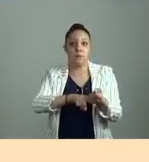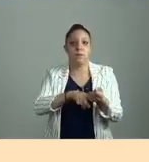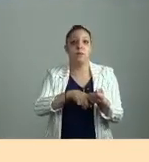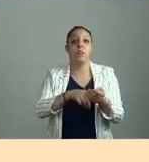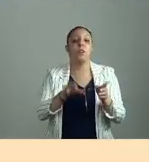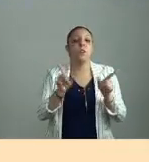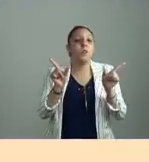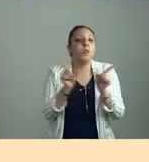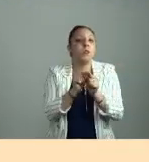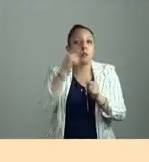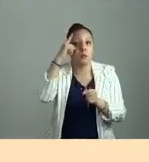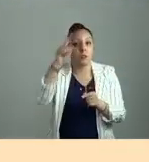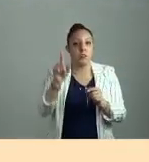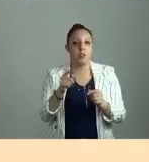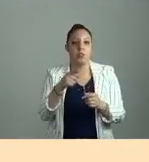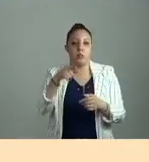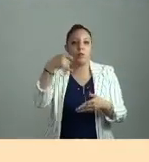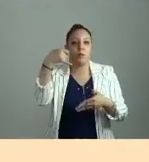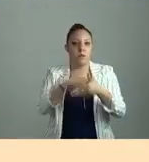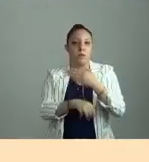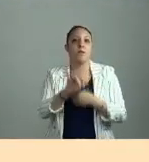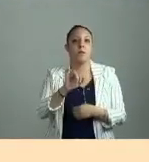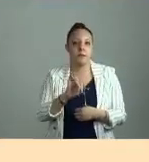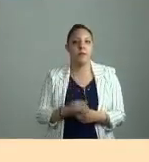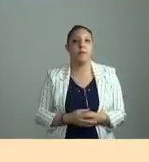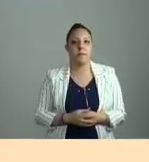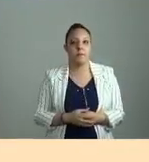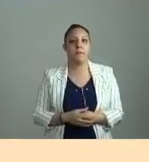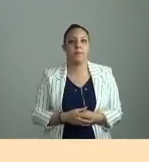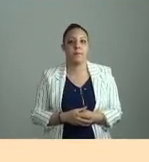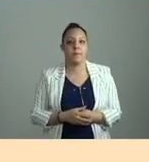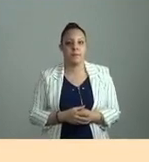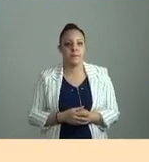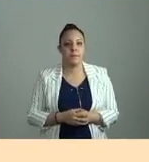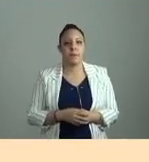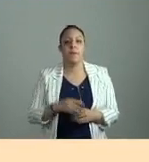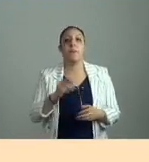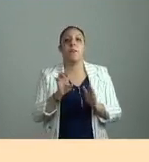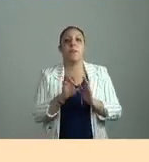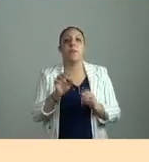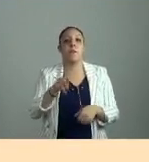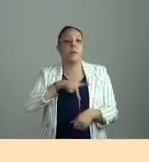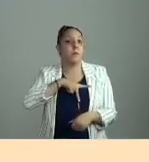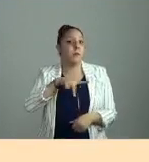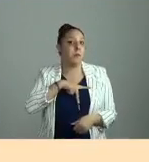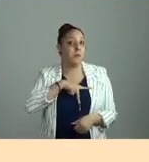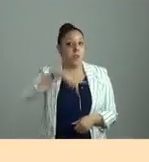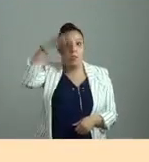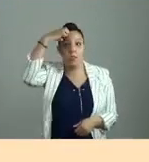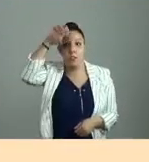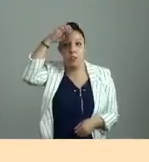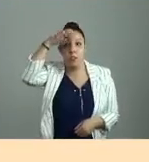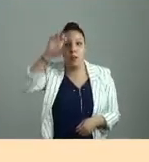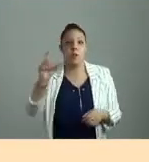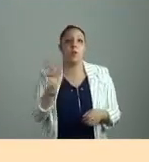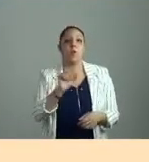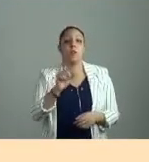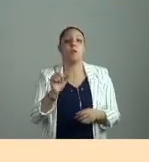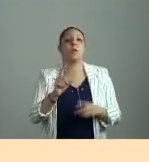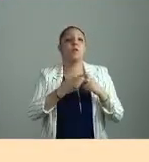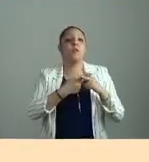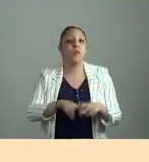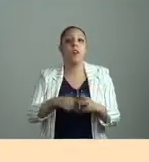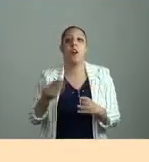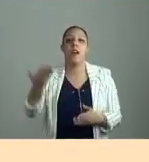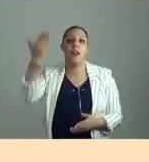claro si requiero de algo más porque para mí la experiencia una experiencia que empezó en áfrica que